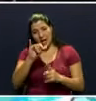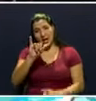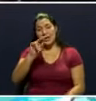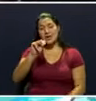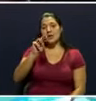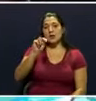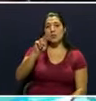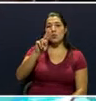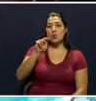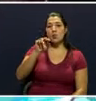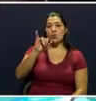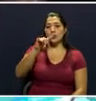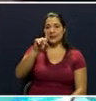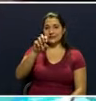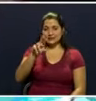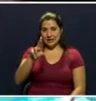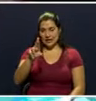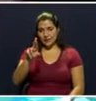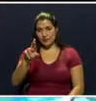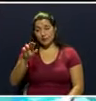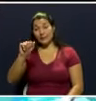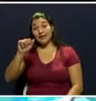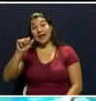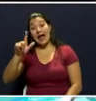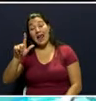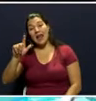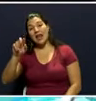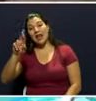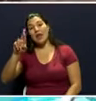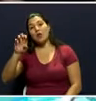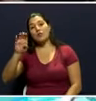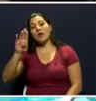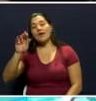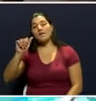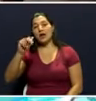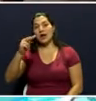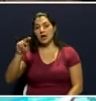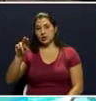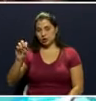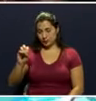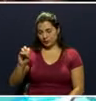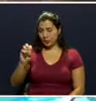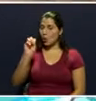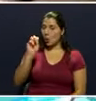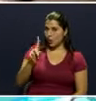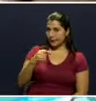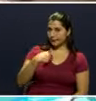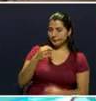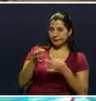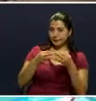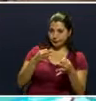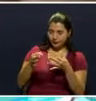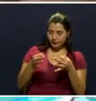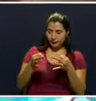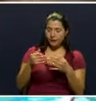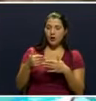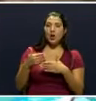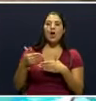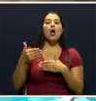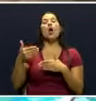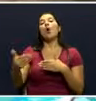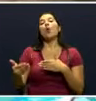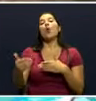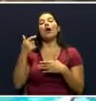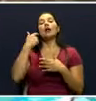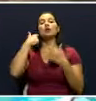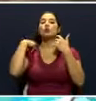Bueno, cuando la transmisión de una enfermedad es, digamos que va teniendo una constante, o sea, un número